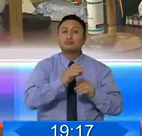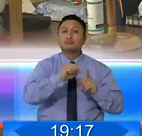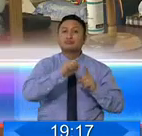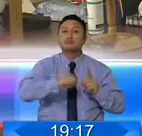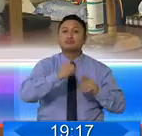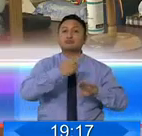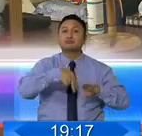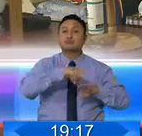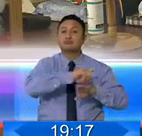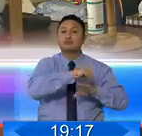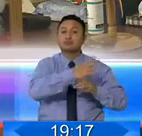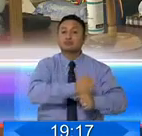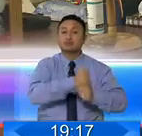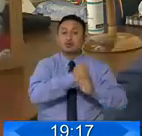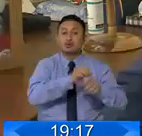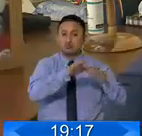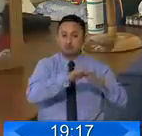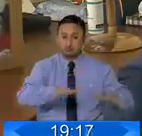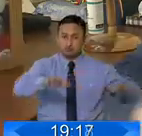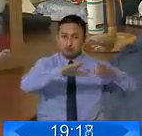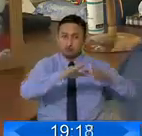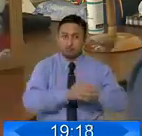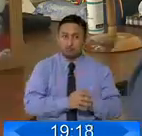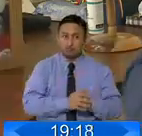de Seguridad Descentralizada